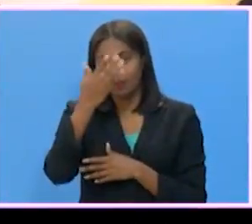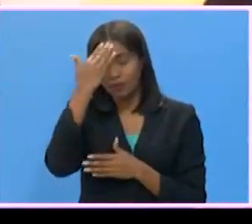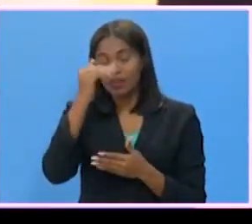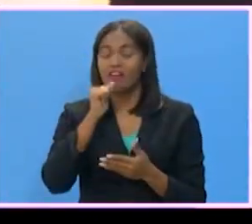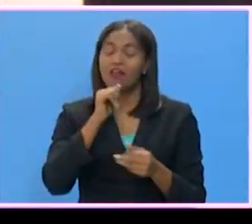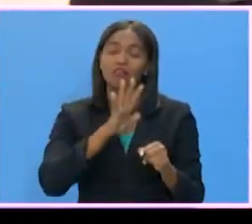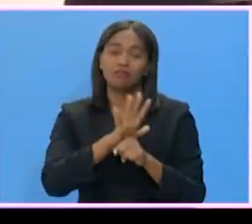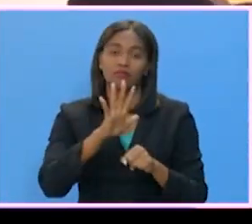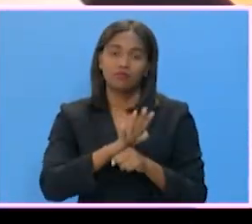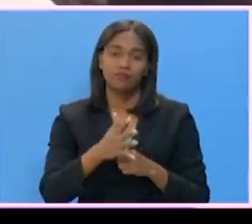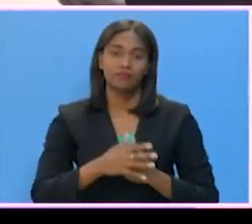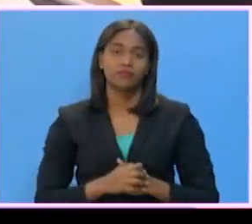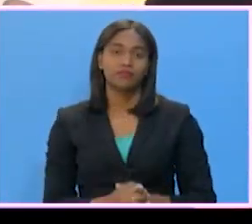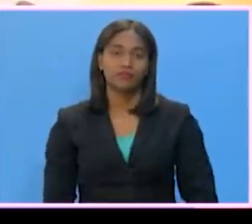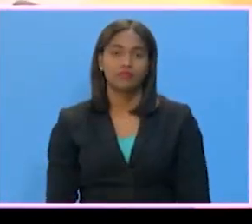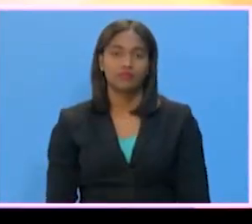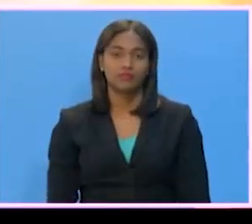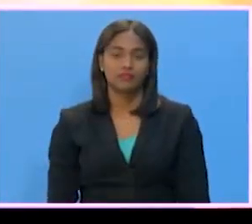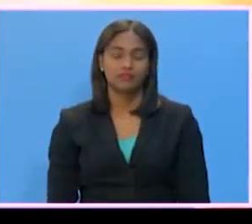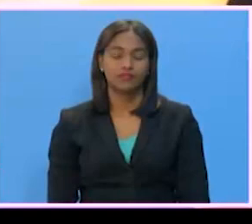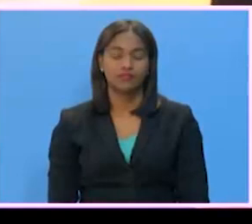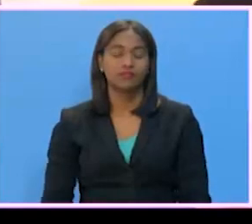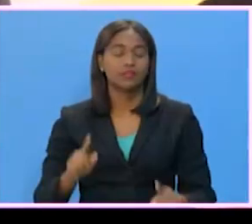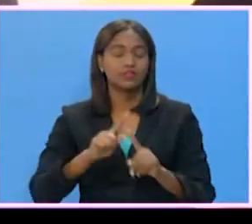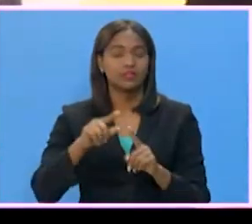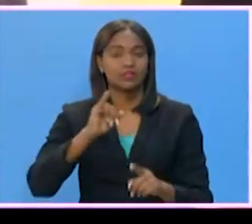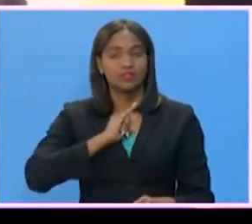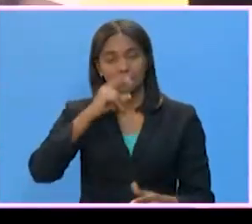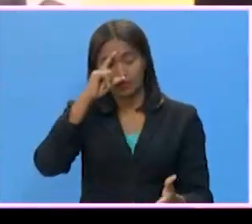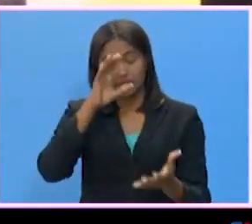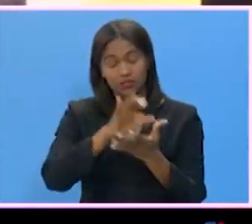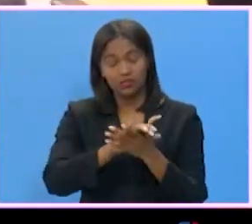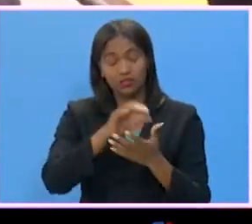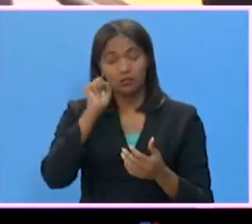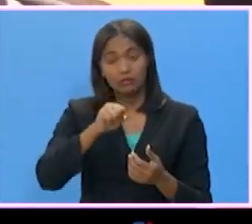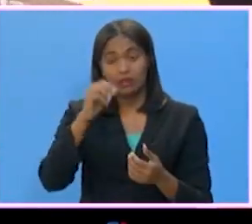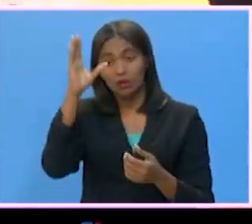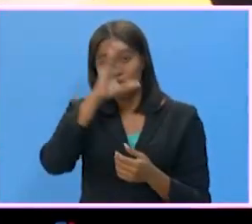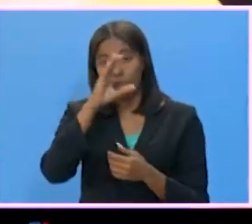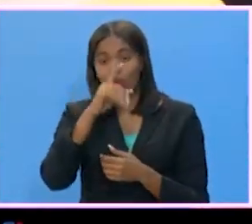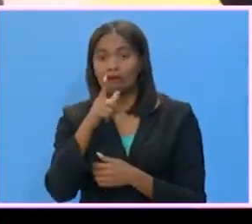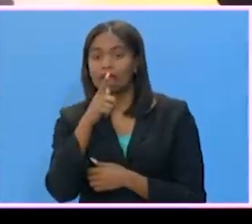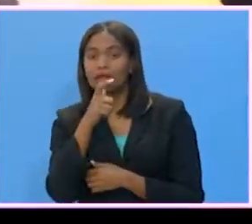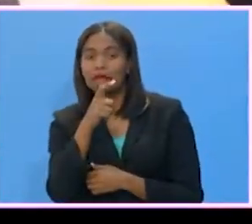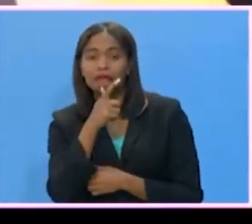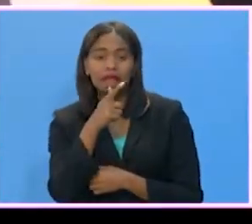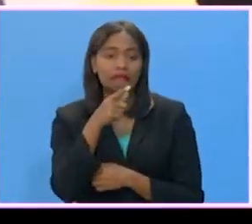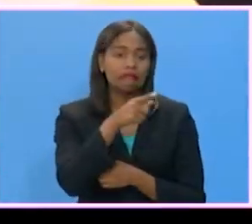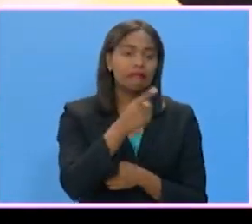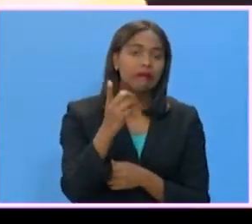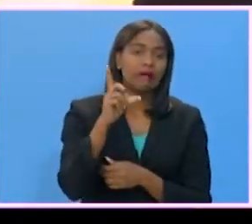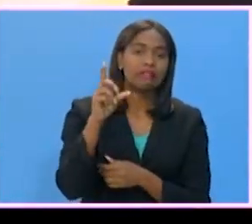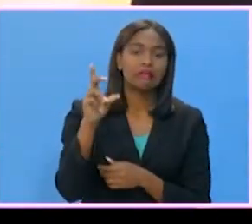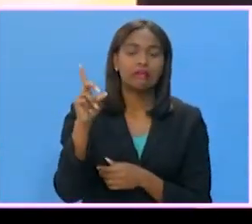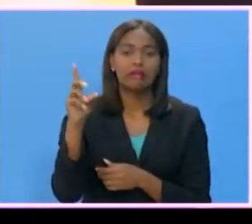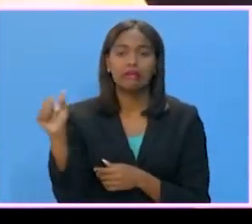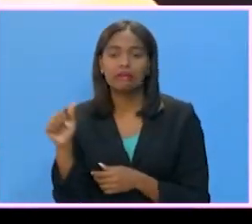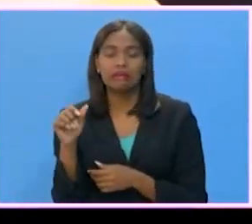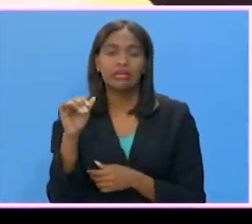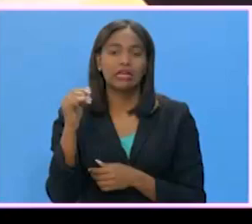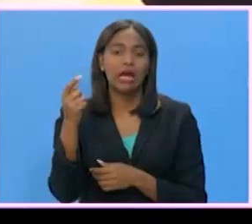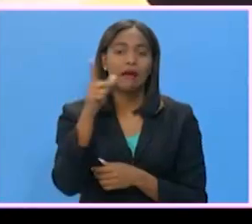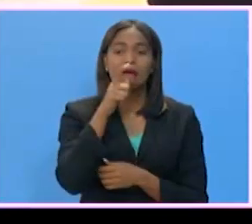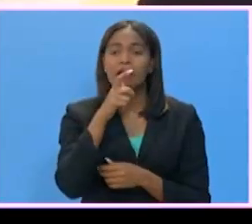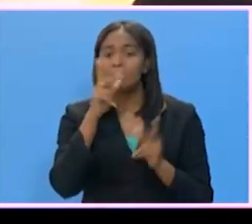inoperante. Entonces yo creo que no podemos estar buscando que la culebrita, que el DNI, yo no